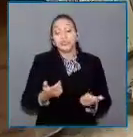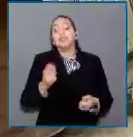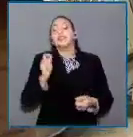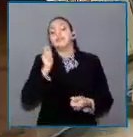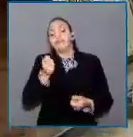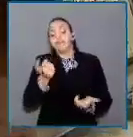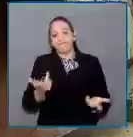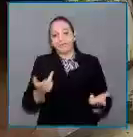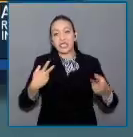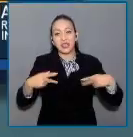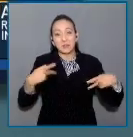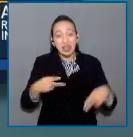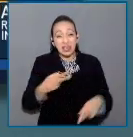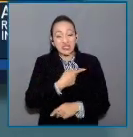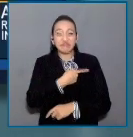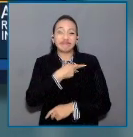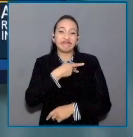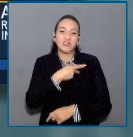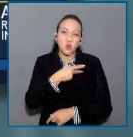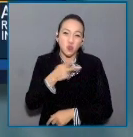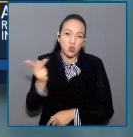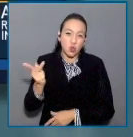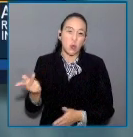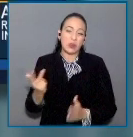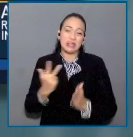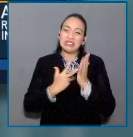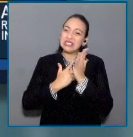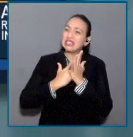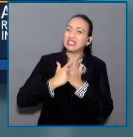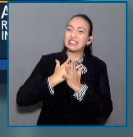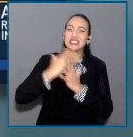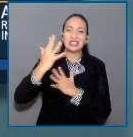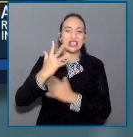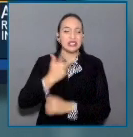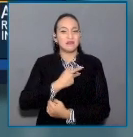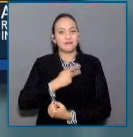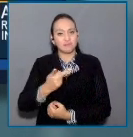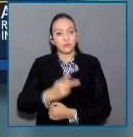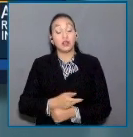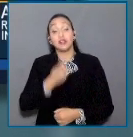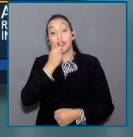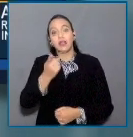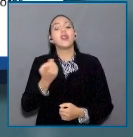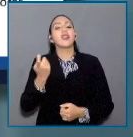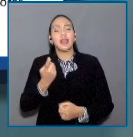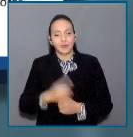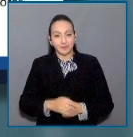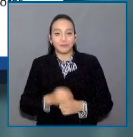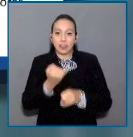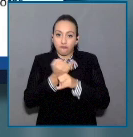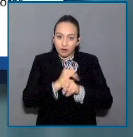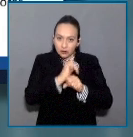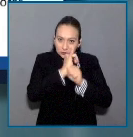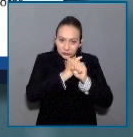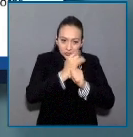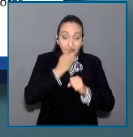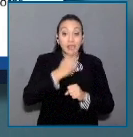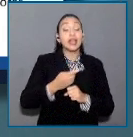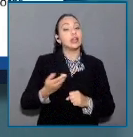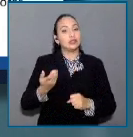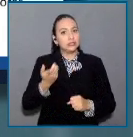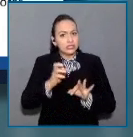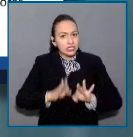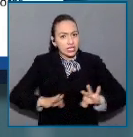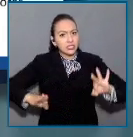pobreza extrema. Así lo reveló el reporte Más allá del mínimo, canasta digna y salario digno en la Ciudad de